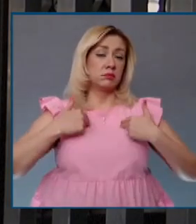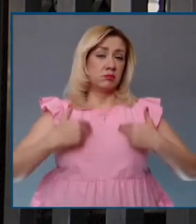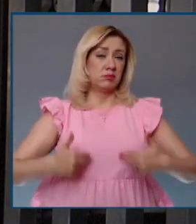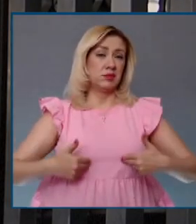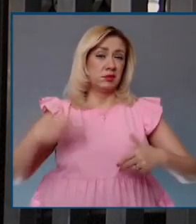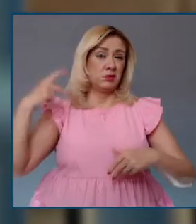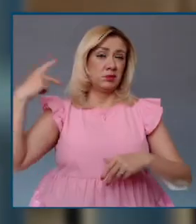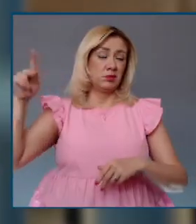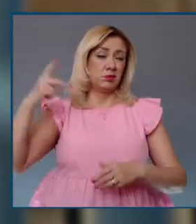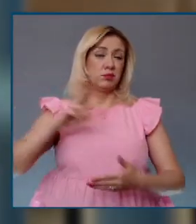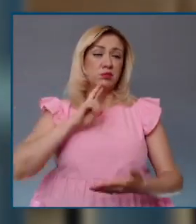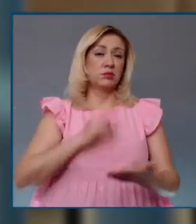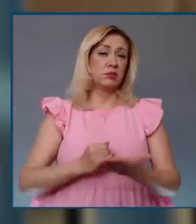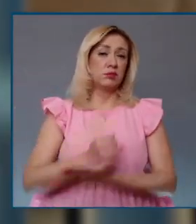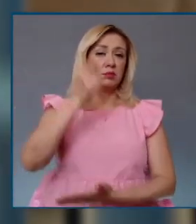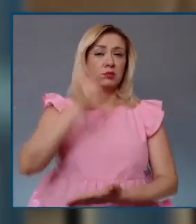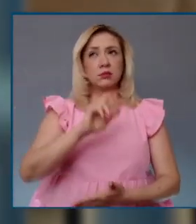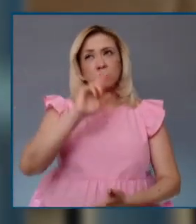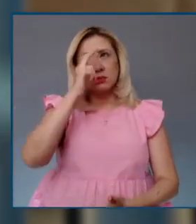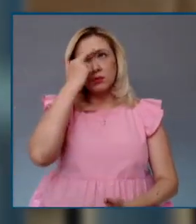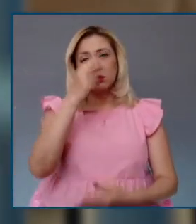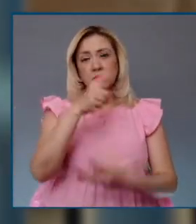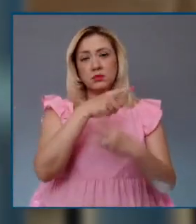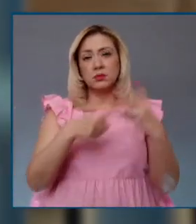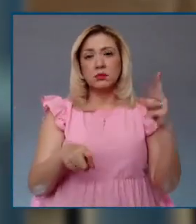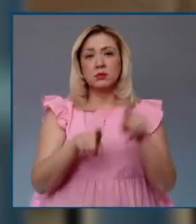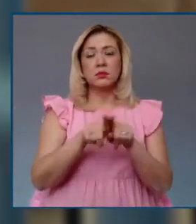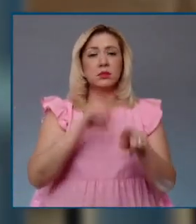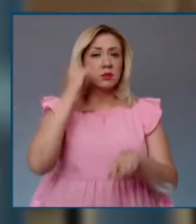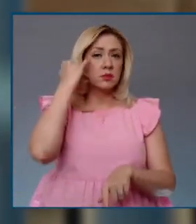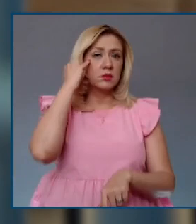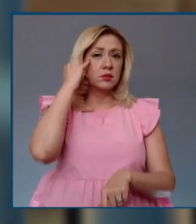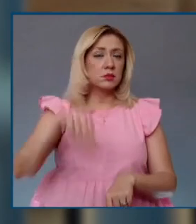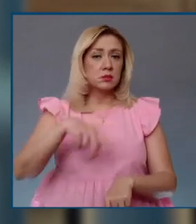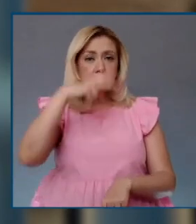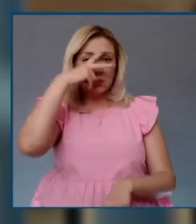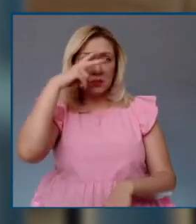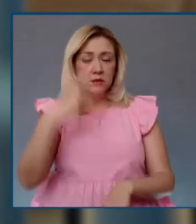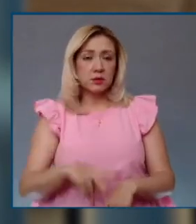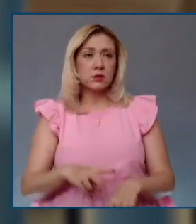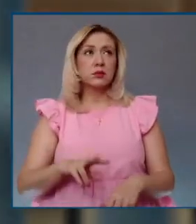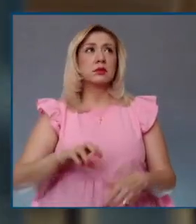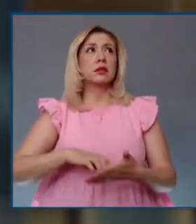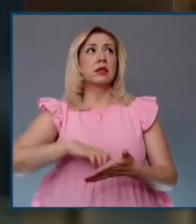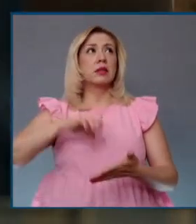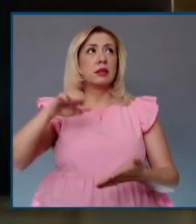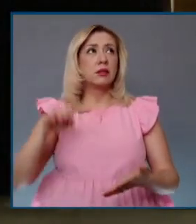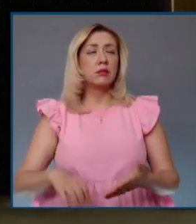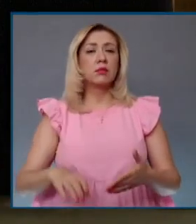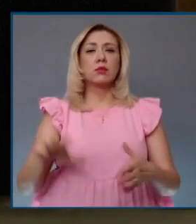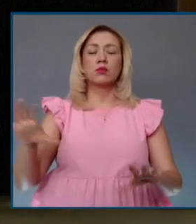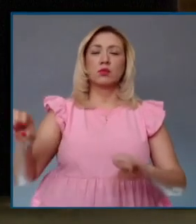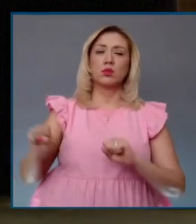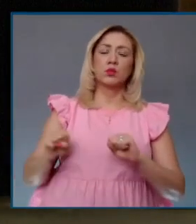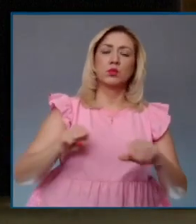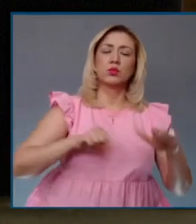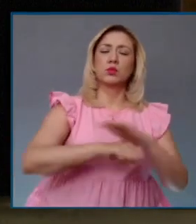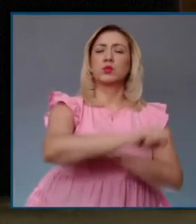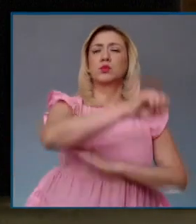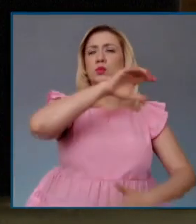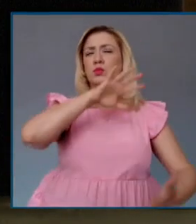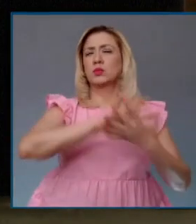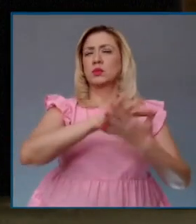Zompaxtle Tecpile contra México, se estableció que en tanto no se adecúe el orden jurídico interno que mantiene dicha figura, los